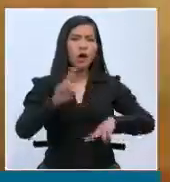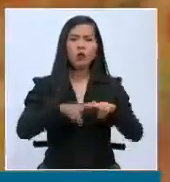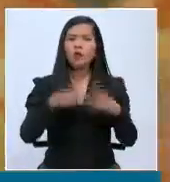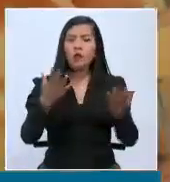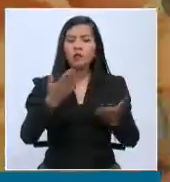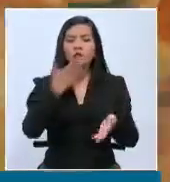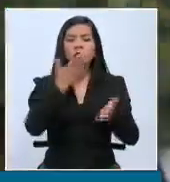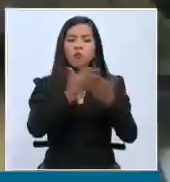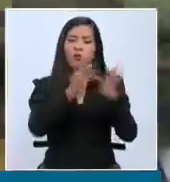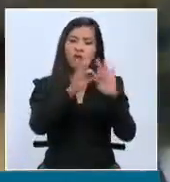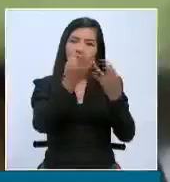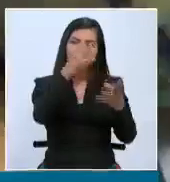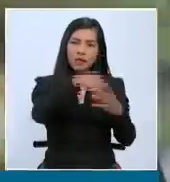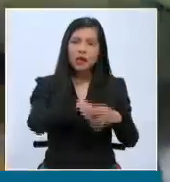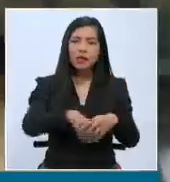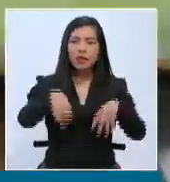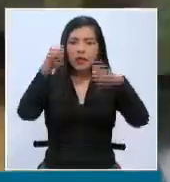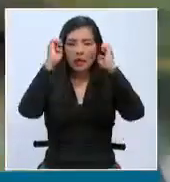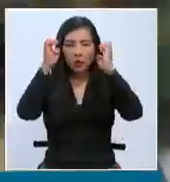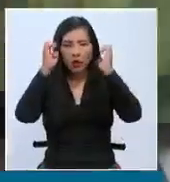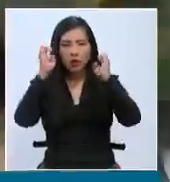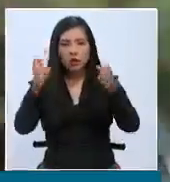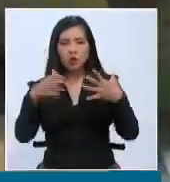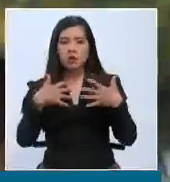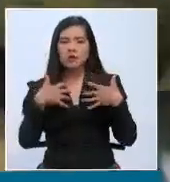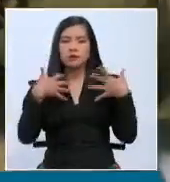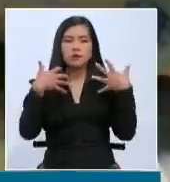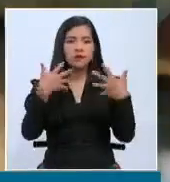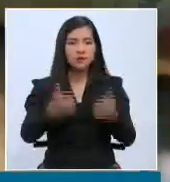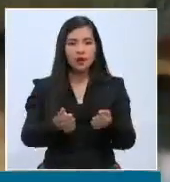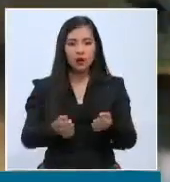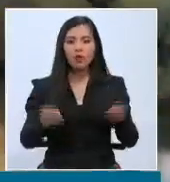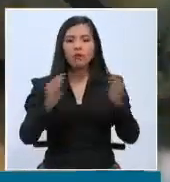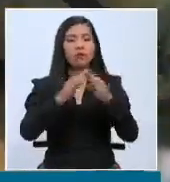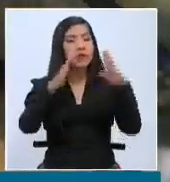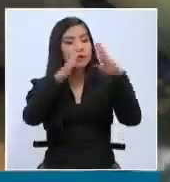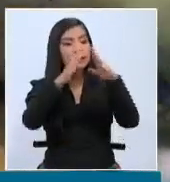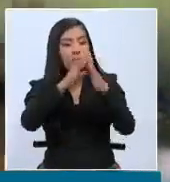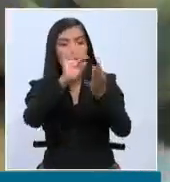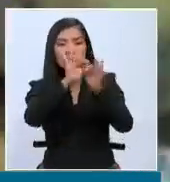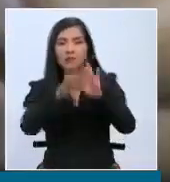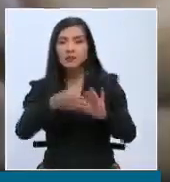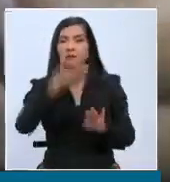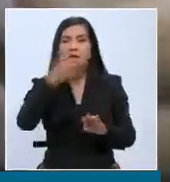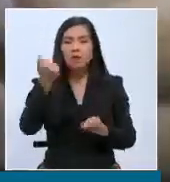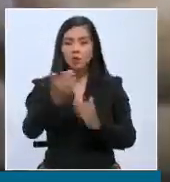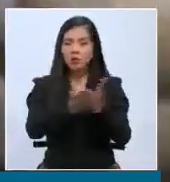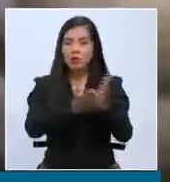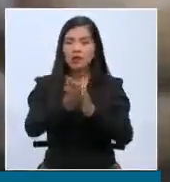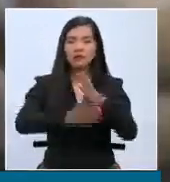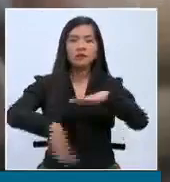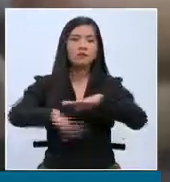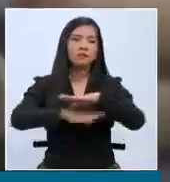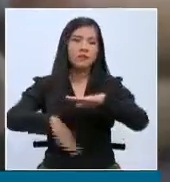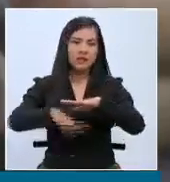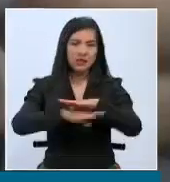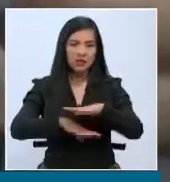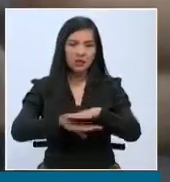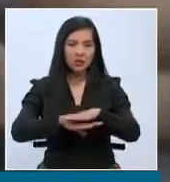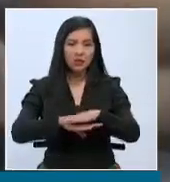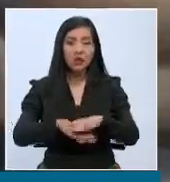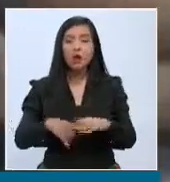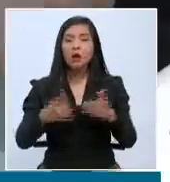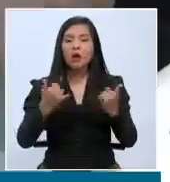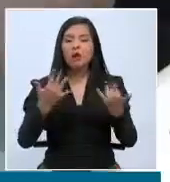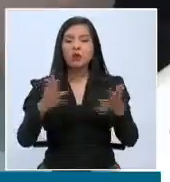salud y, por supuesto, mejores condiciones en la vivienda y en los servicios básicos. Y esto al mismo